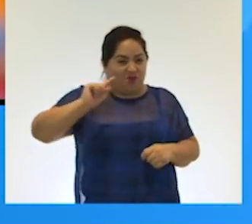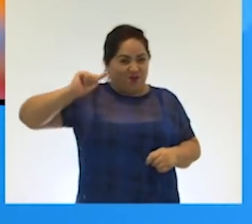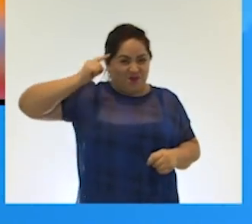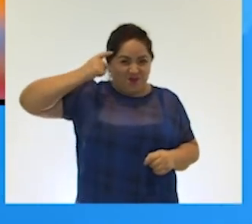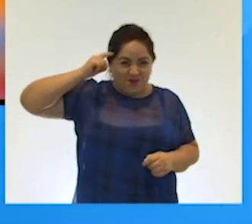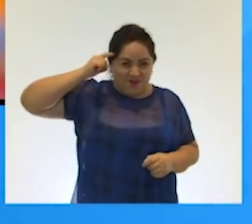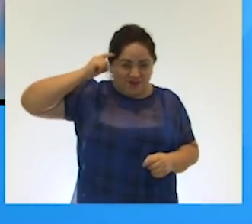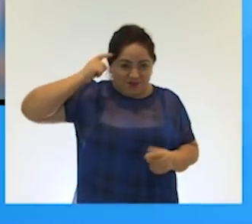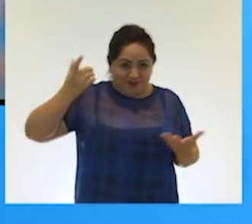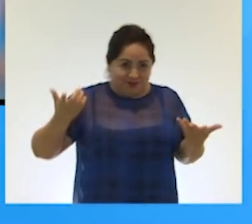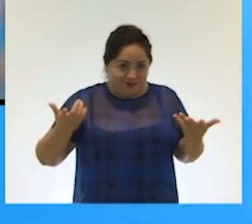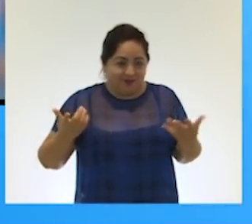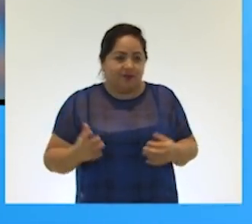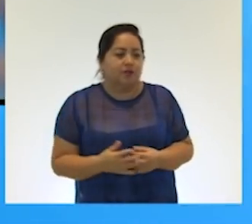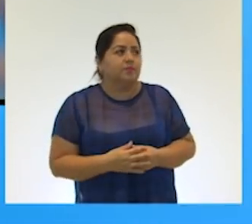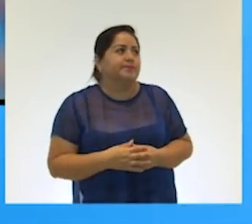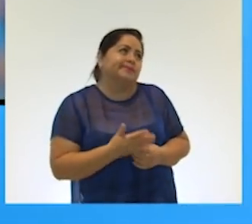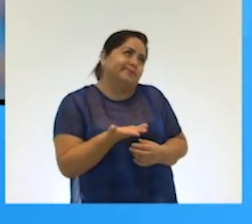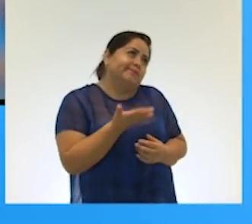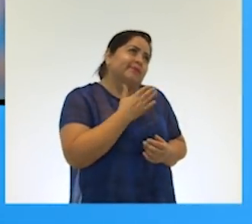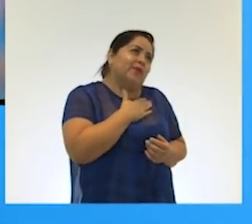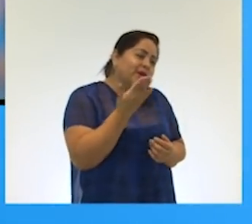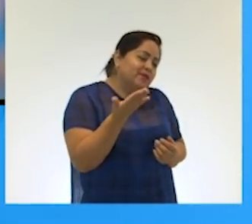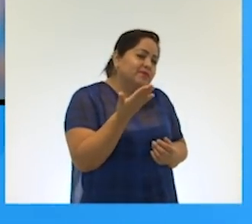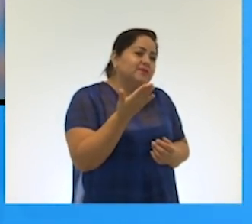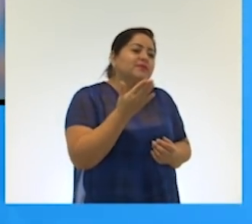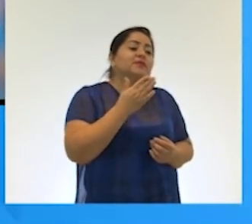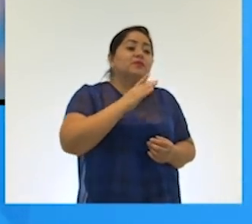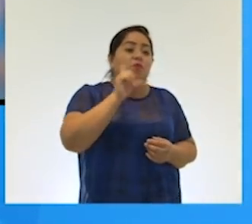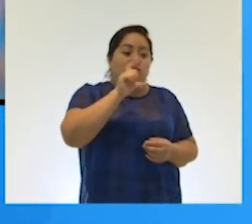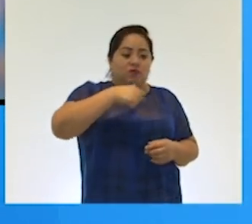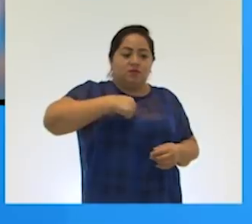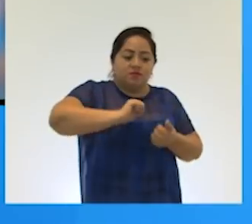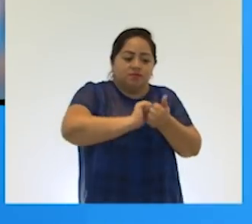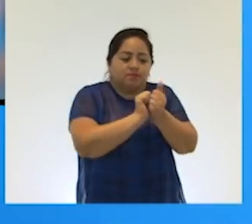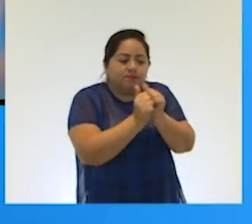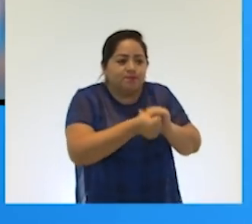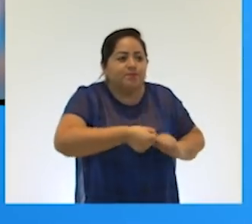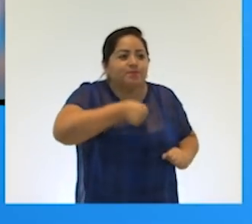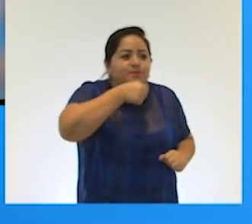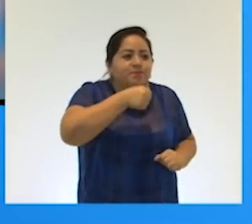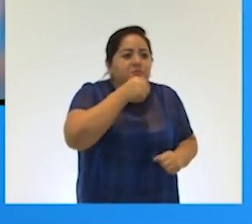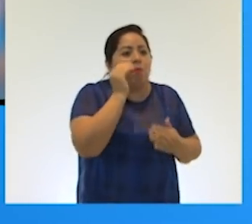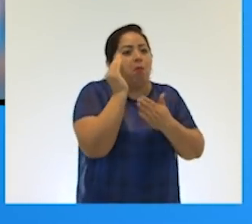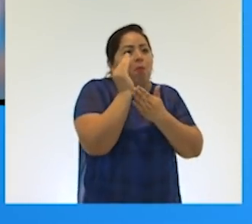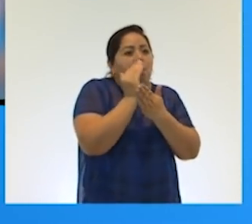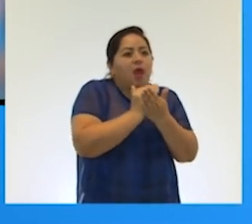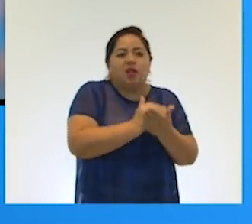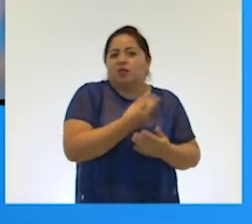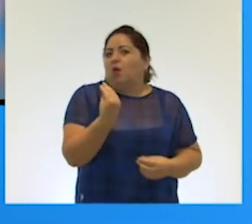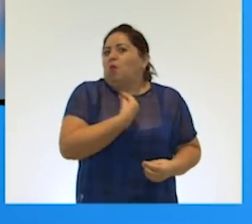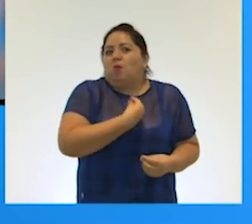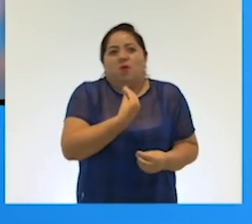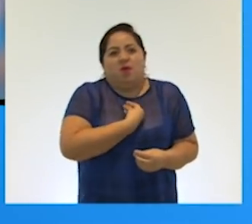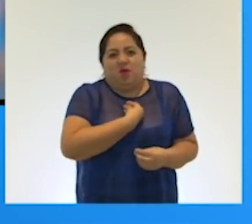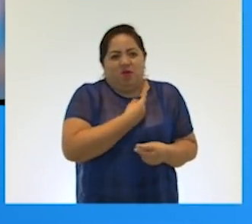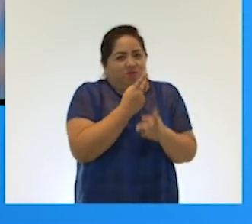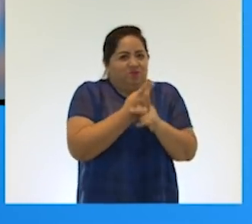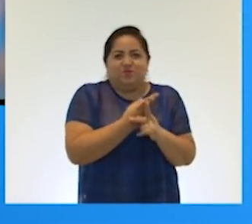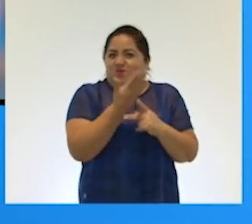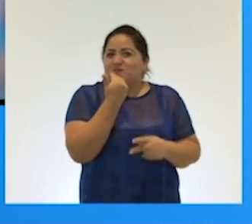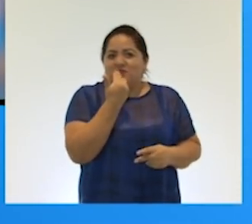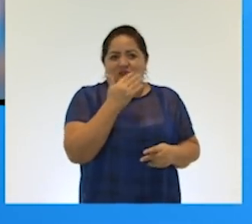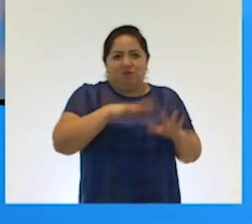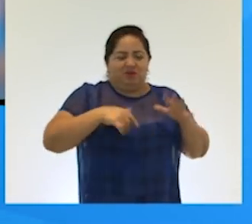hace enojar, ¿eh? Bueno, pues es que con la edad, algunos nos volvemos menos tolerantes ante algunas